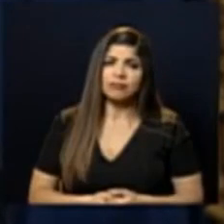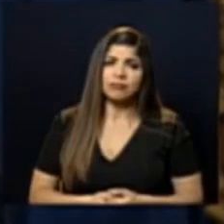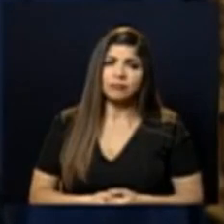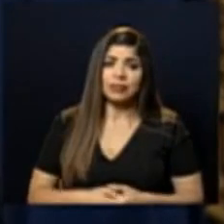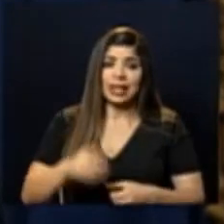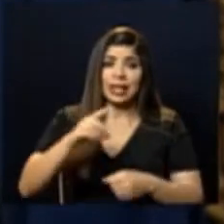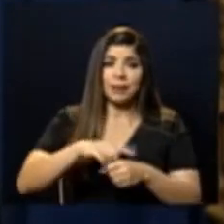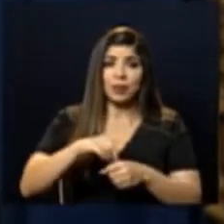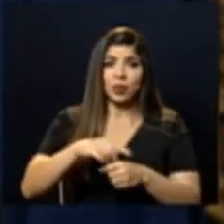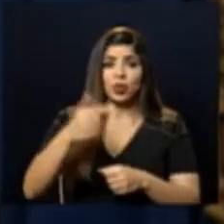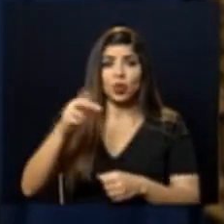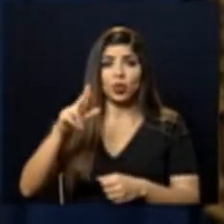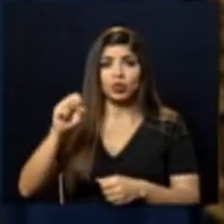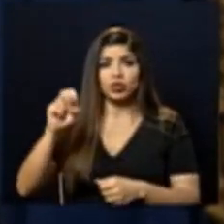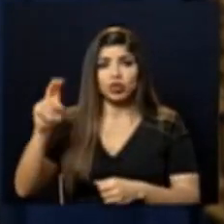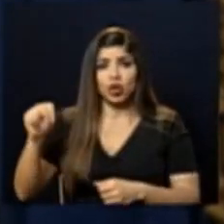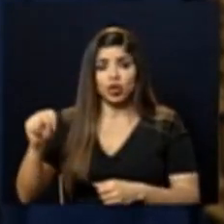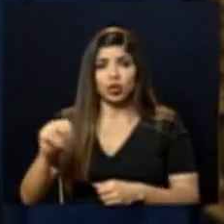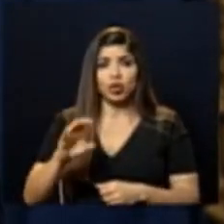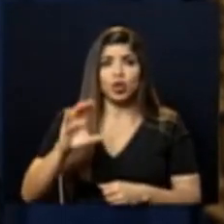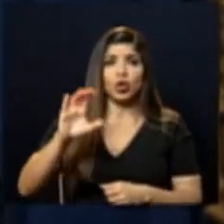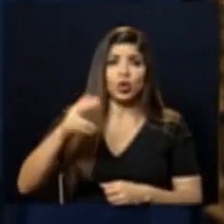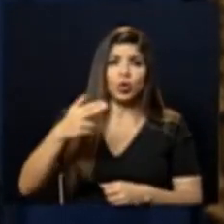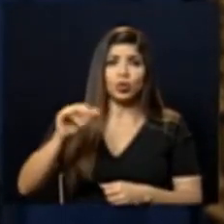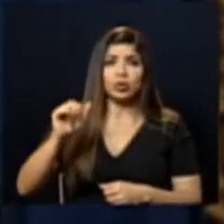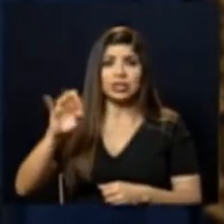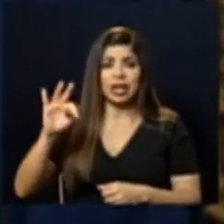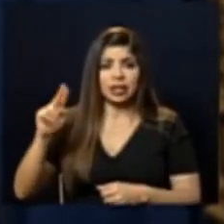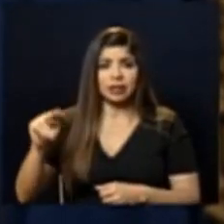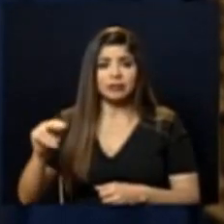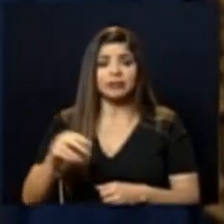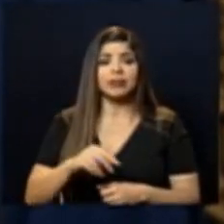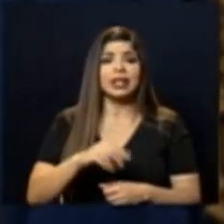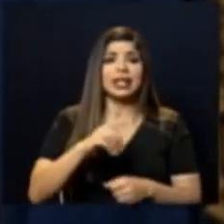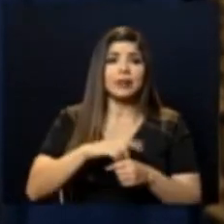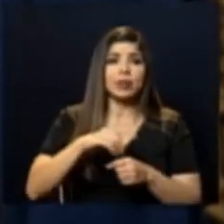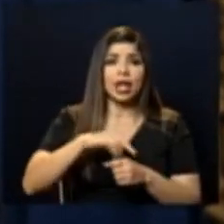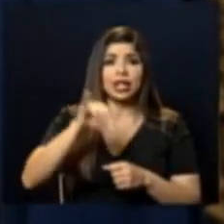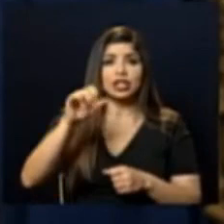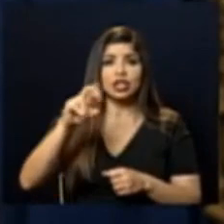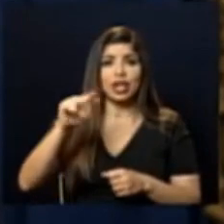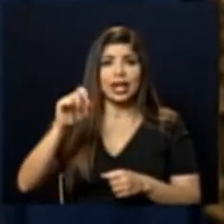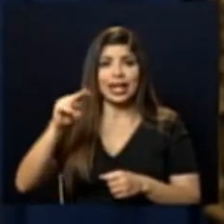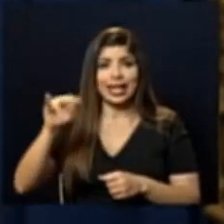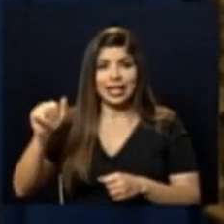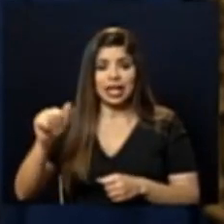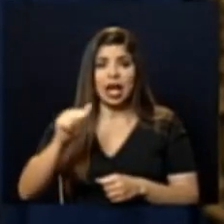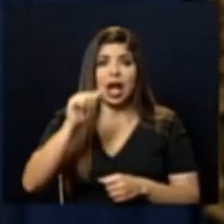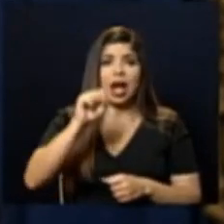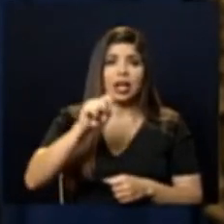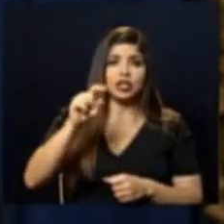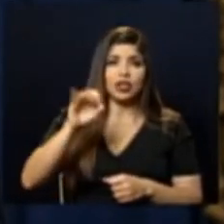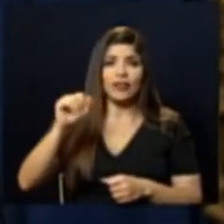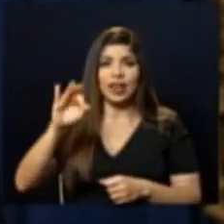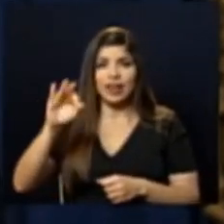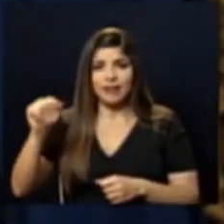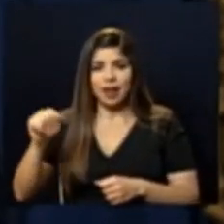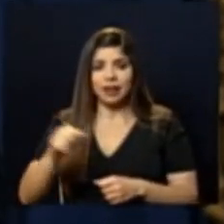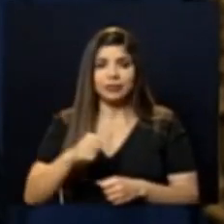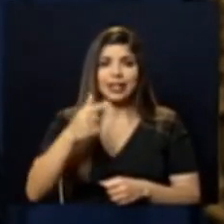Al diputado Gurzón, al diputado Cruxian, a la diputada Yorleni, a la diputada Sofeifa, al diputado